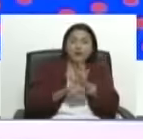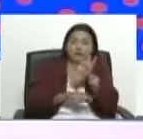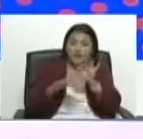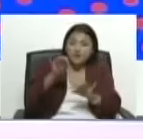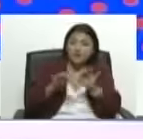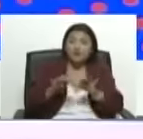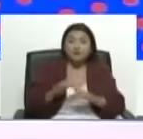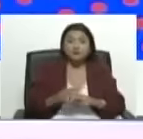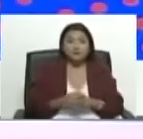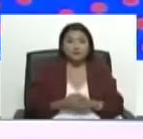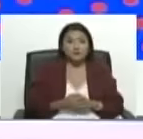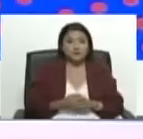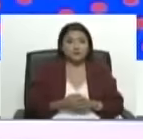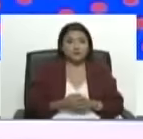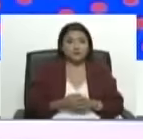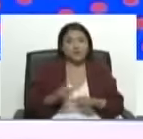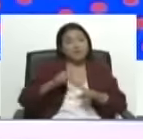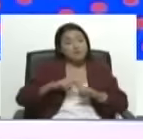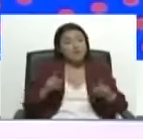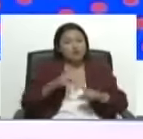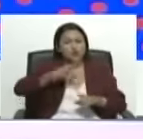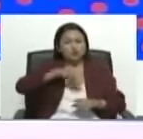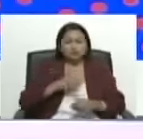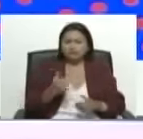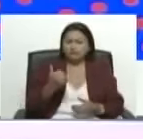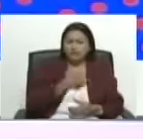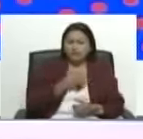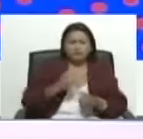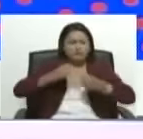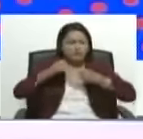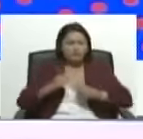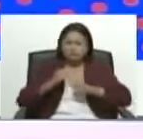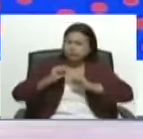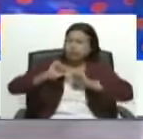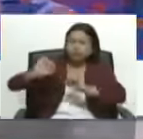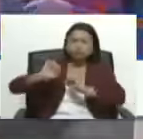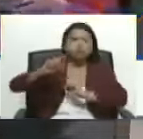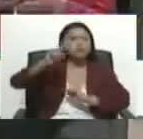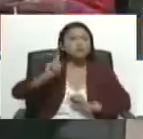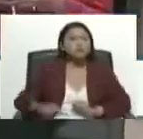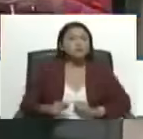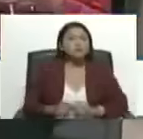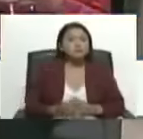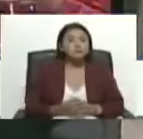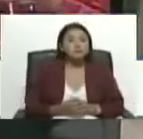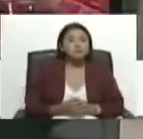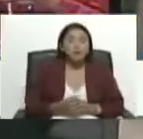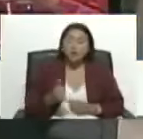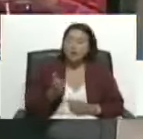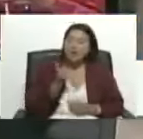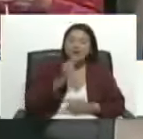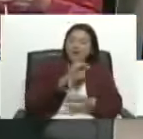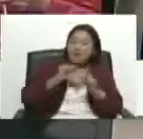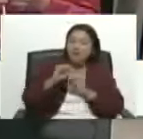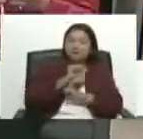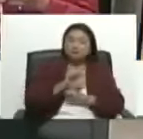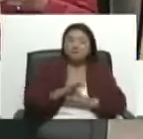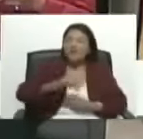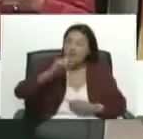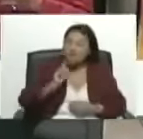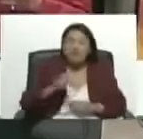Pero también sabemos defendernos en todos los ámbitos y en todos los campos. Eso debe estar muy